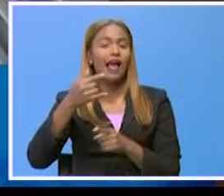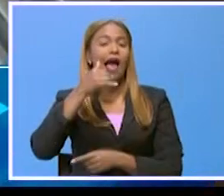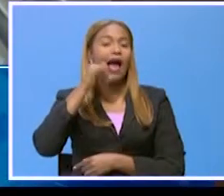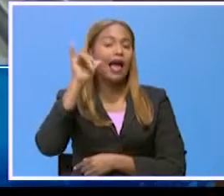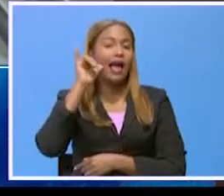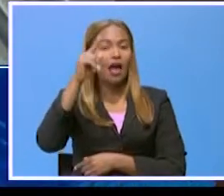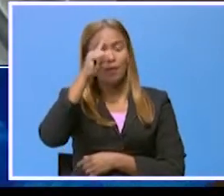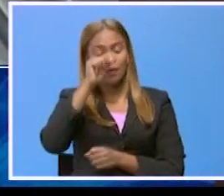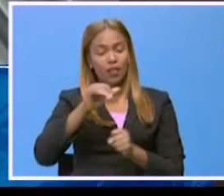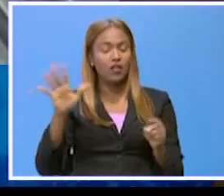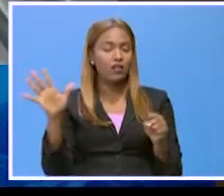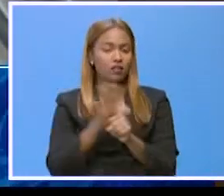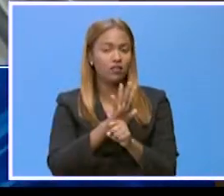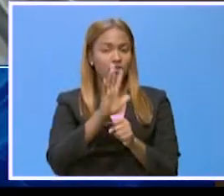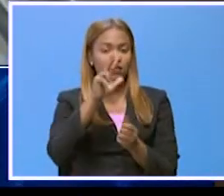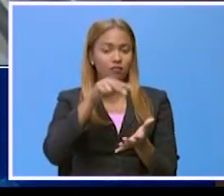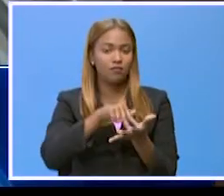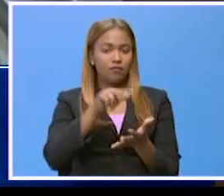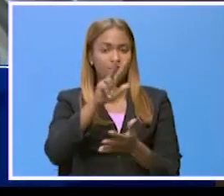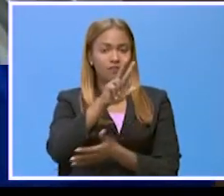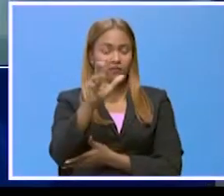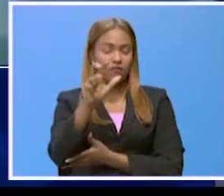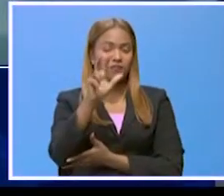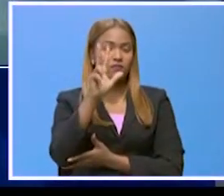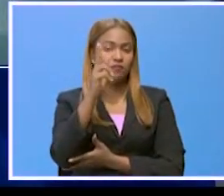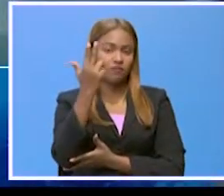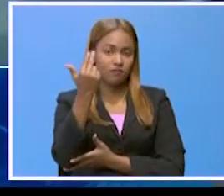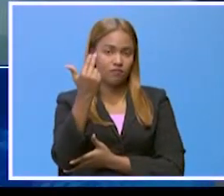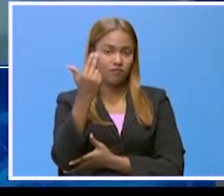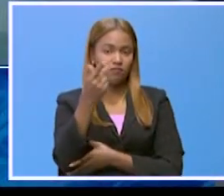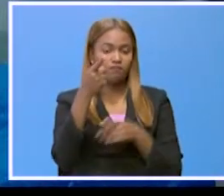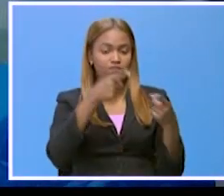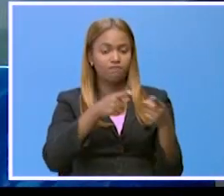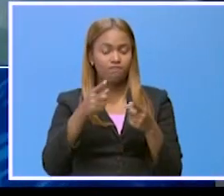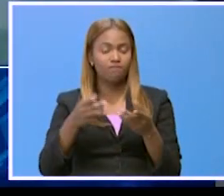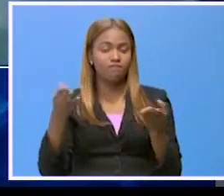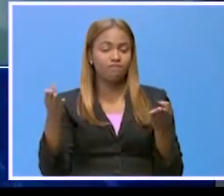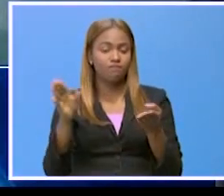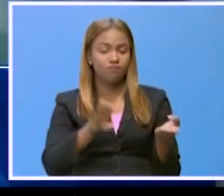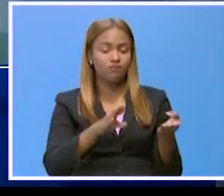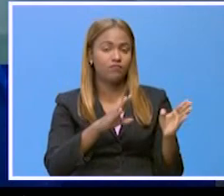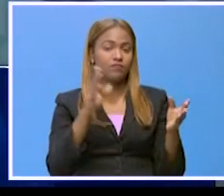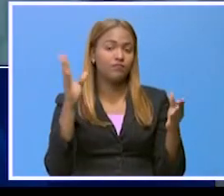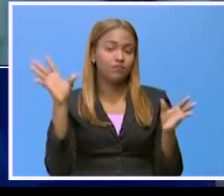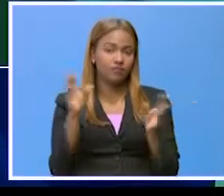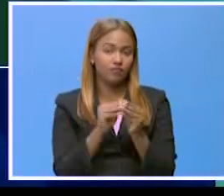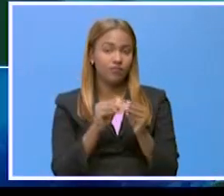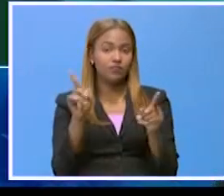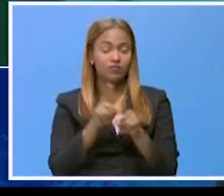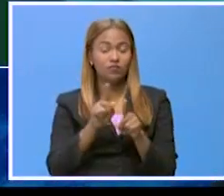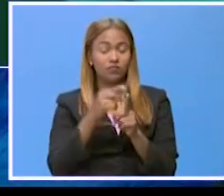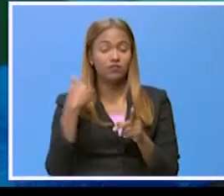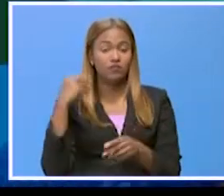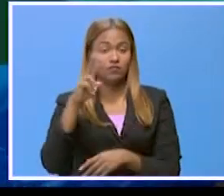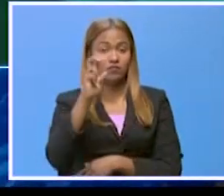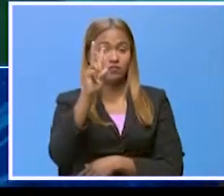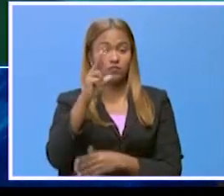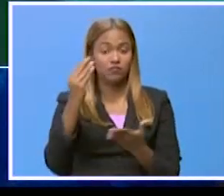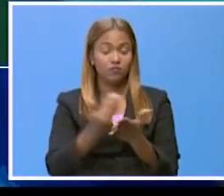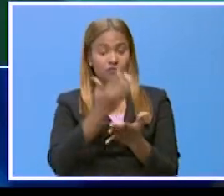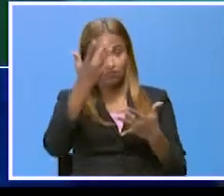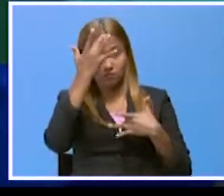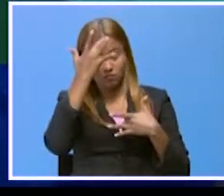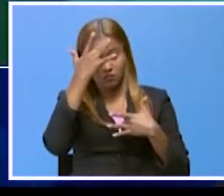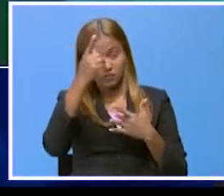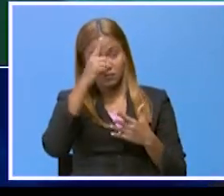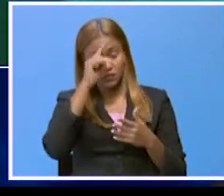ayer para totalizar 3313 los decesos acumulados asimismo reportó 202 nuevos contagios